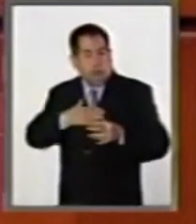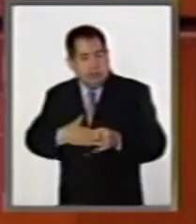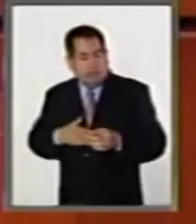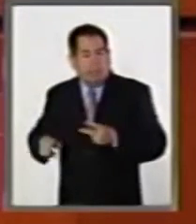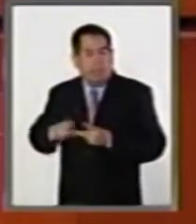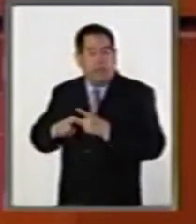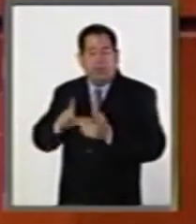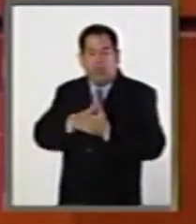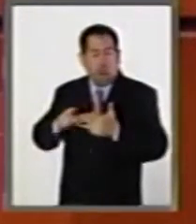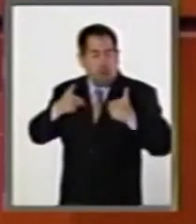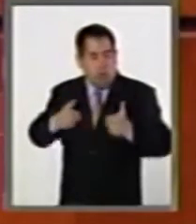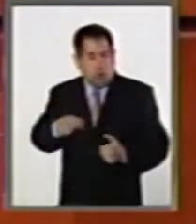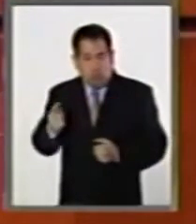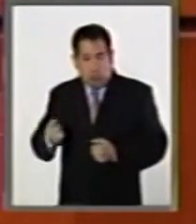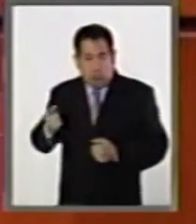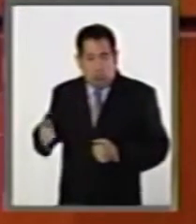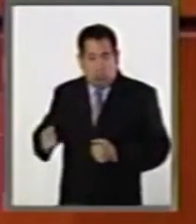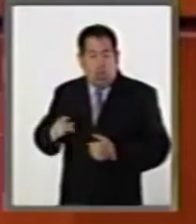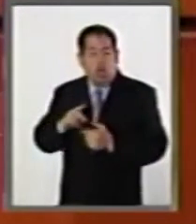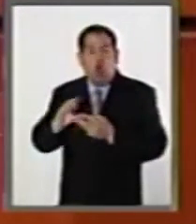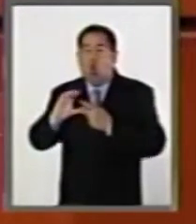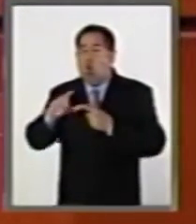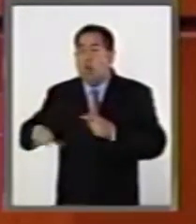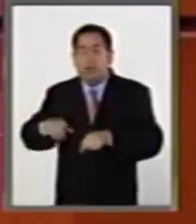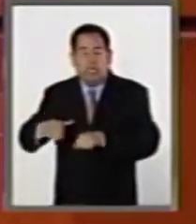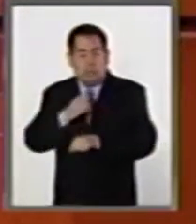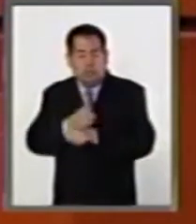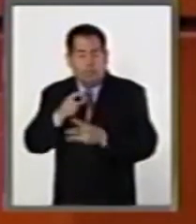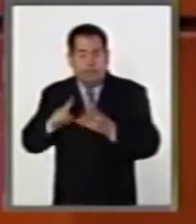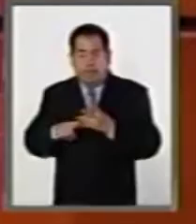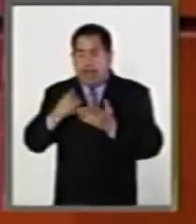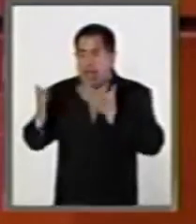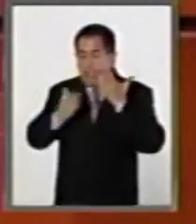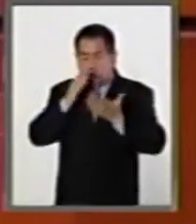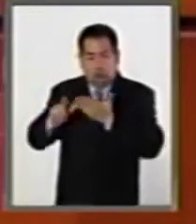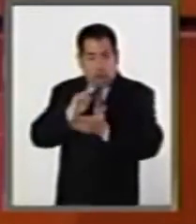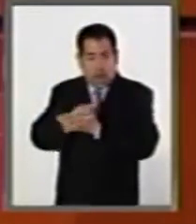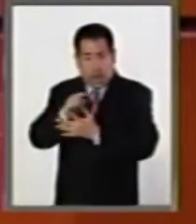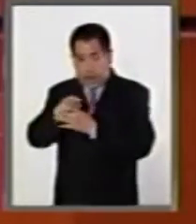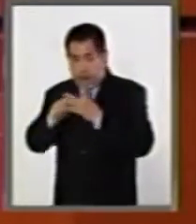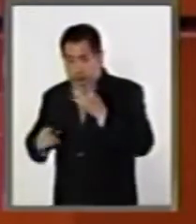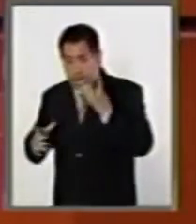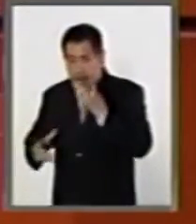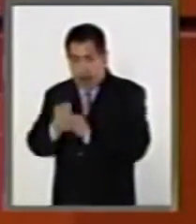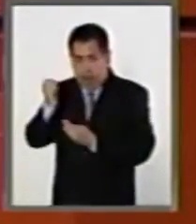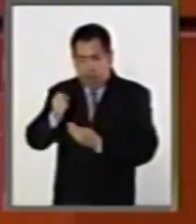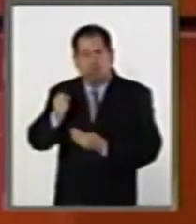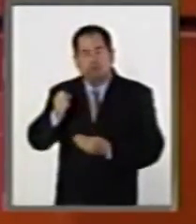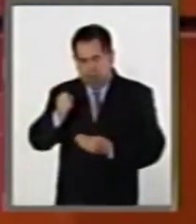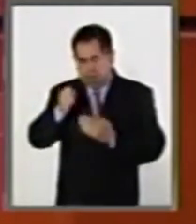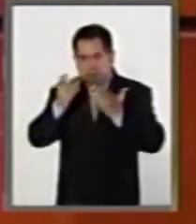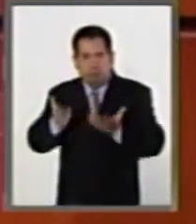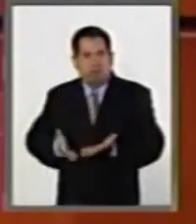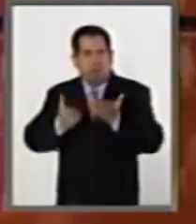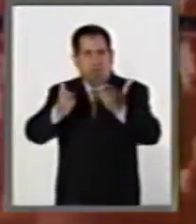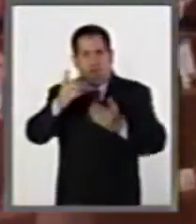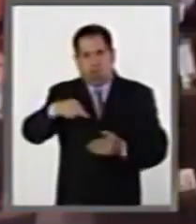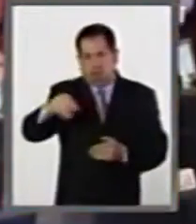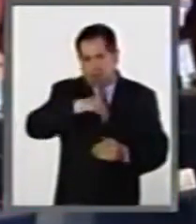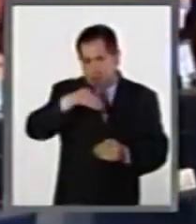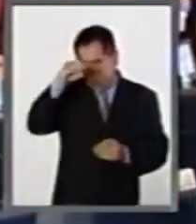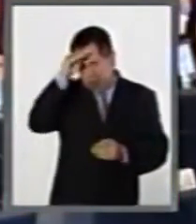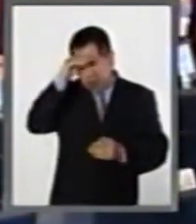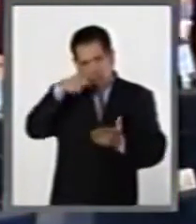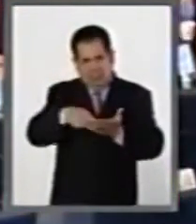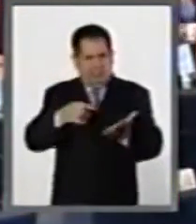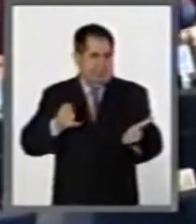de Derechos Humanos, de Gobernación y de Estudios Legislativos ponemos a su consideración un